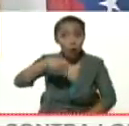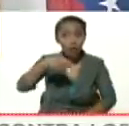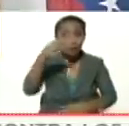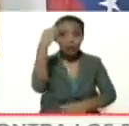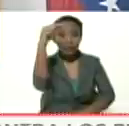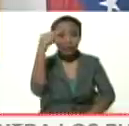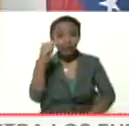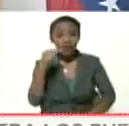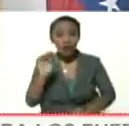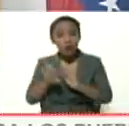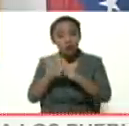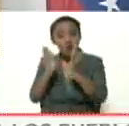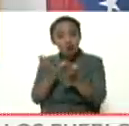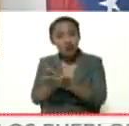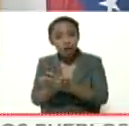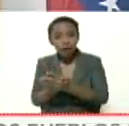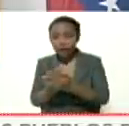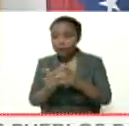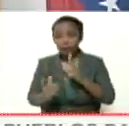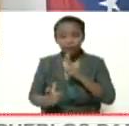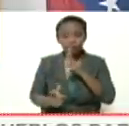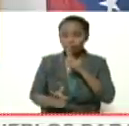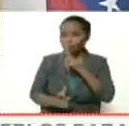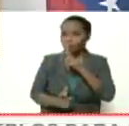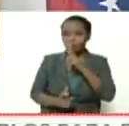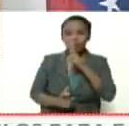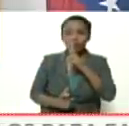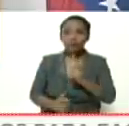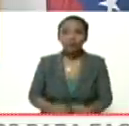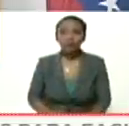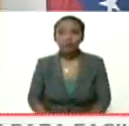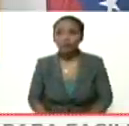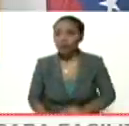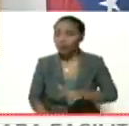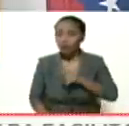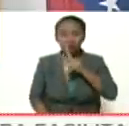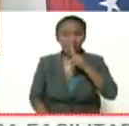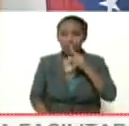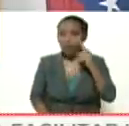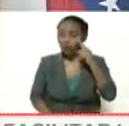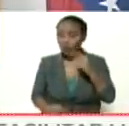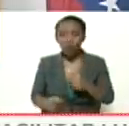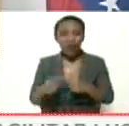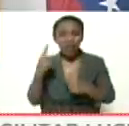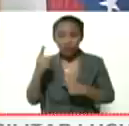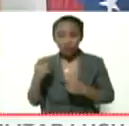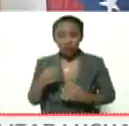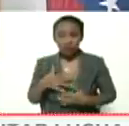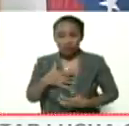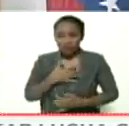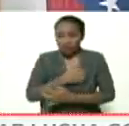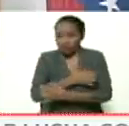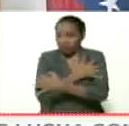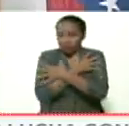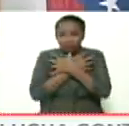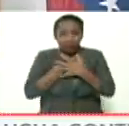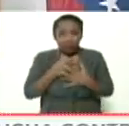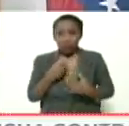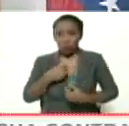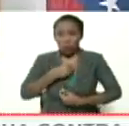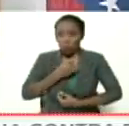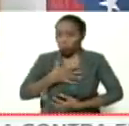nivel mundial. Pavoroso, pavoroso. Uno le entra una cosa en el cuerpo que no sé